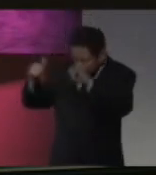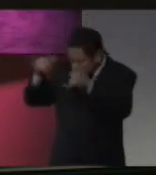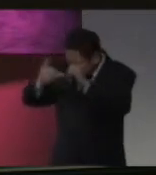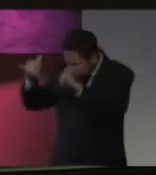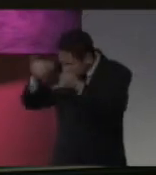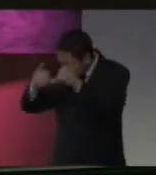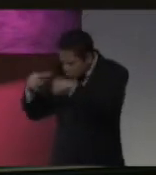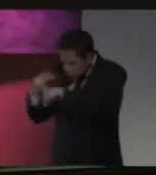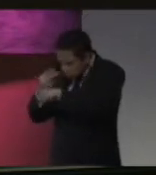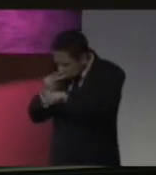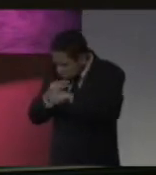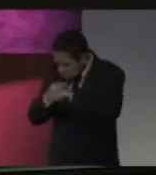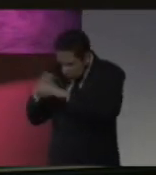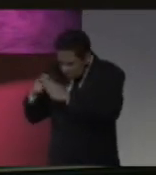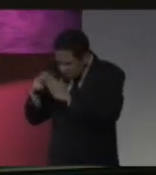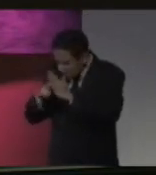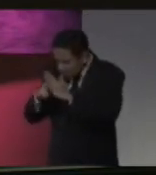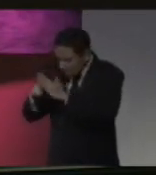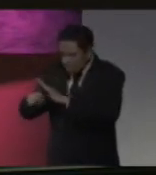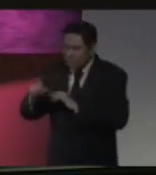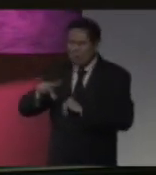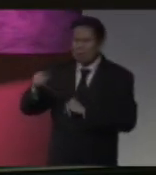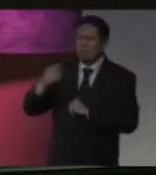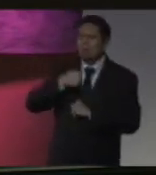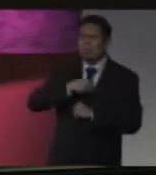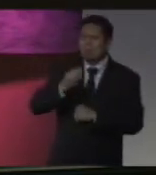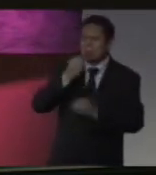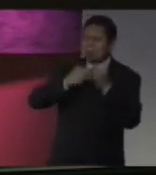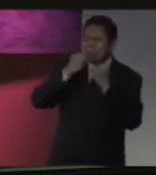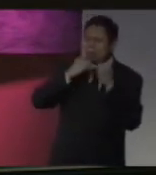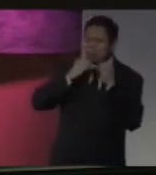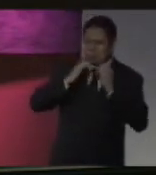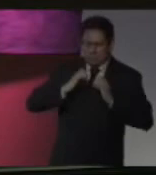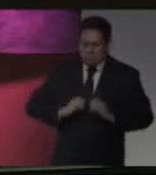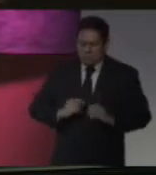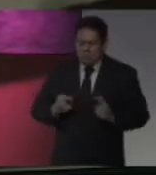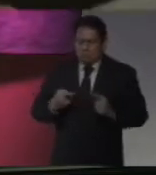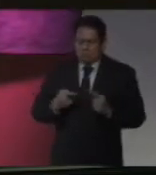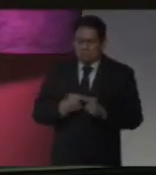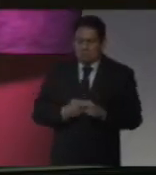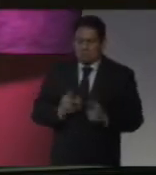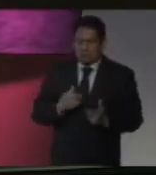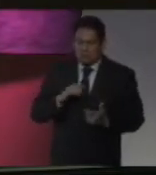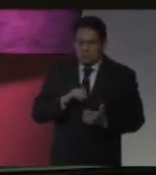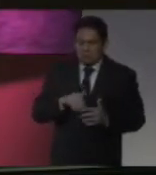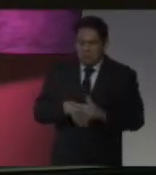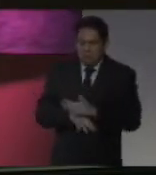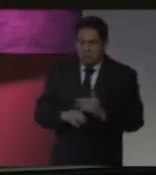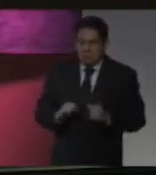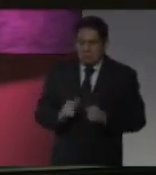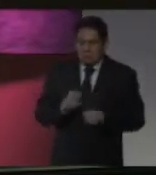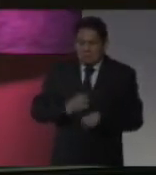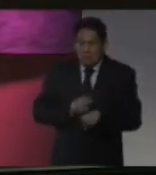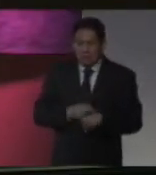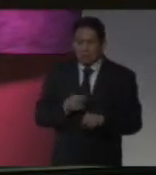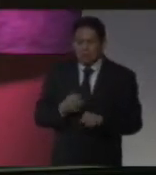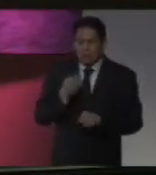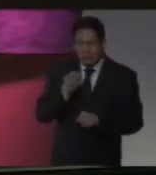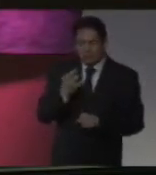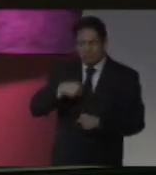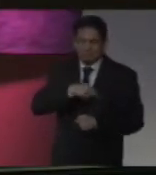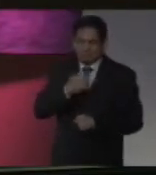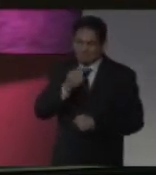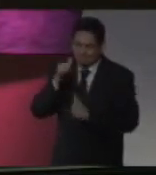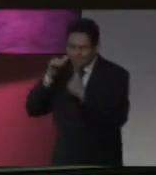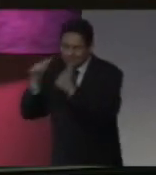comiendo y qué consecuencias se producen sobre nuestros cuerpos, es una cuestión de lucha en los territorios. Cuando el